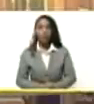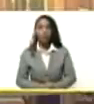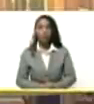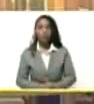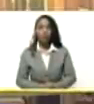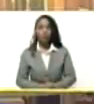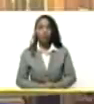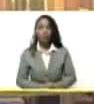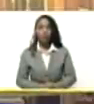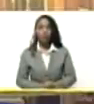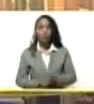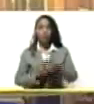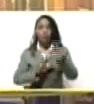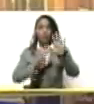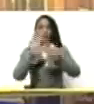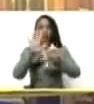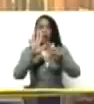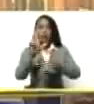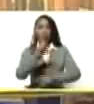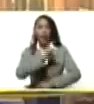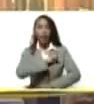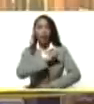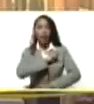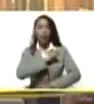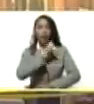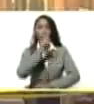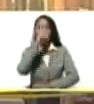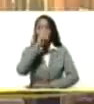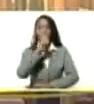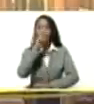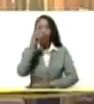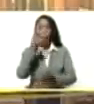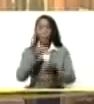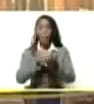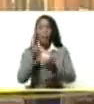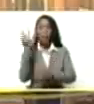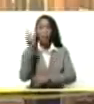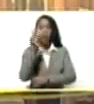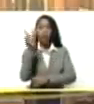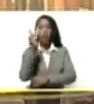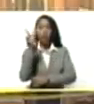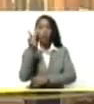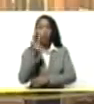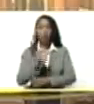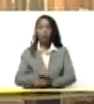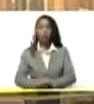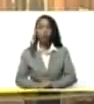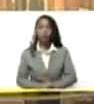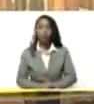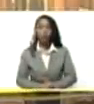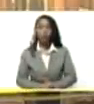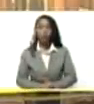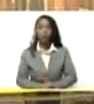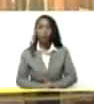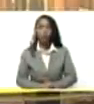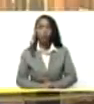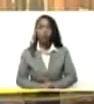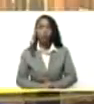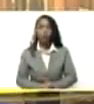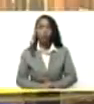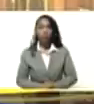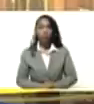que los he recibido con afecto y respeto en el despacho presidencial número